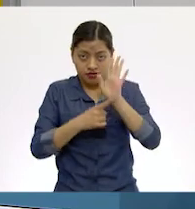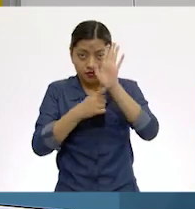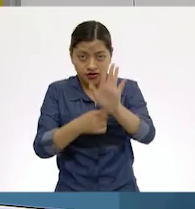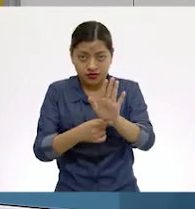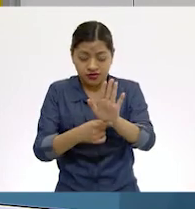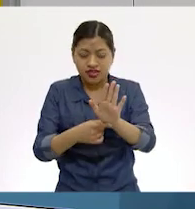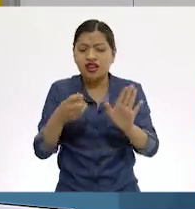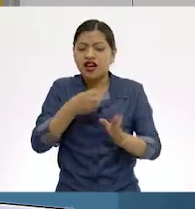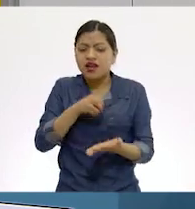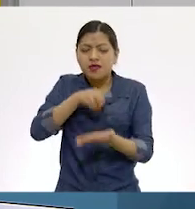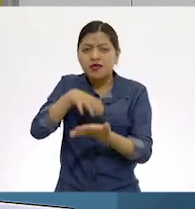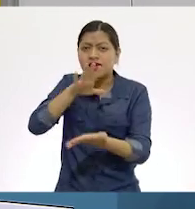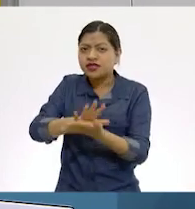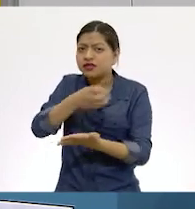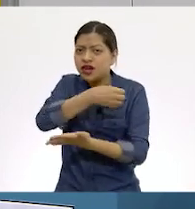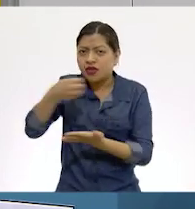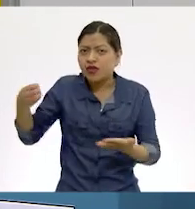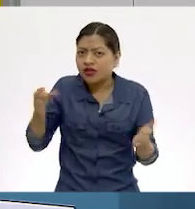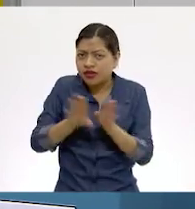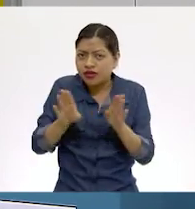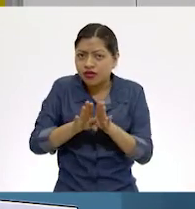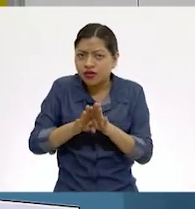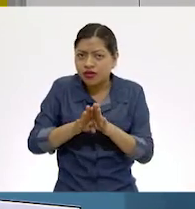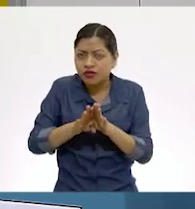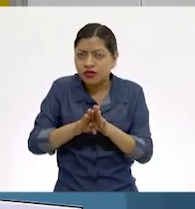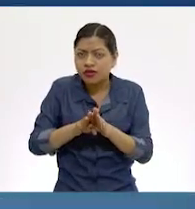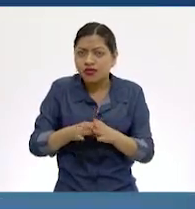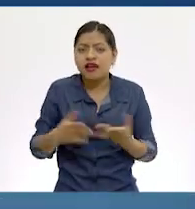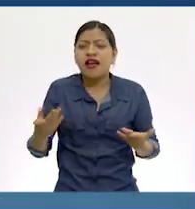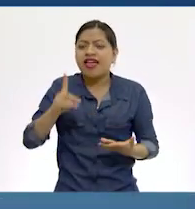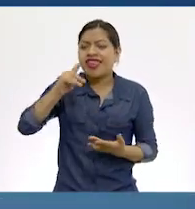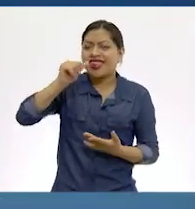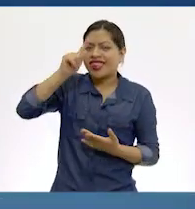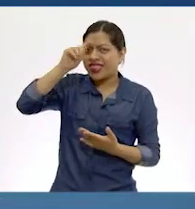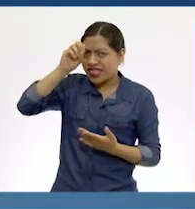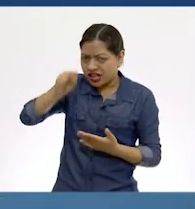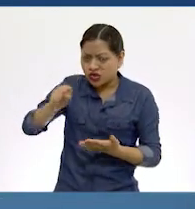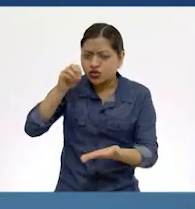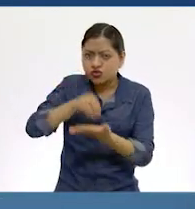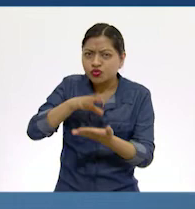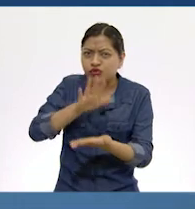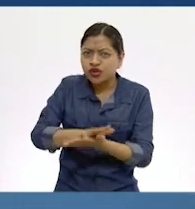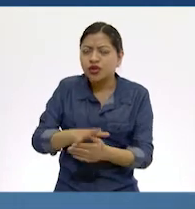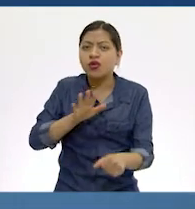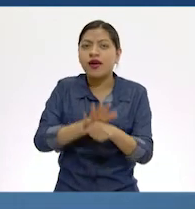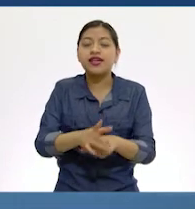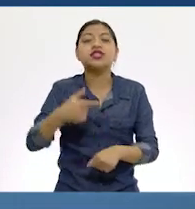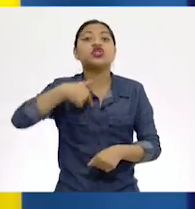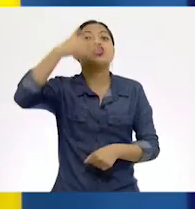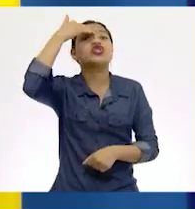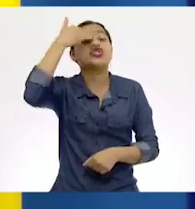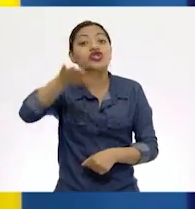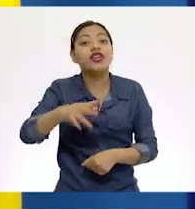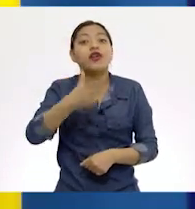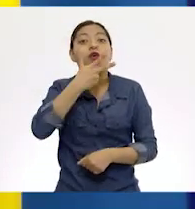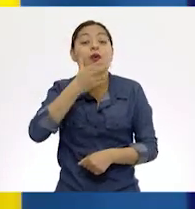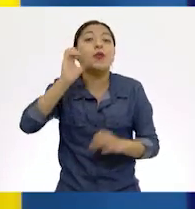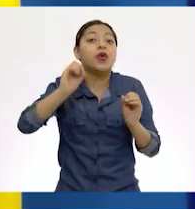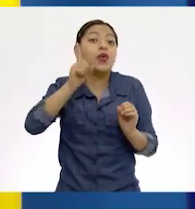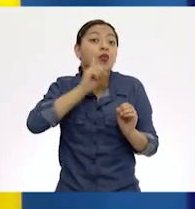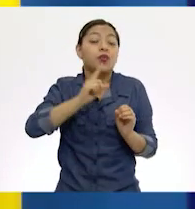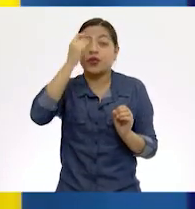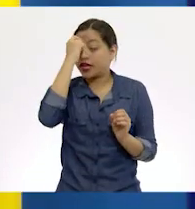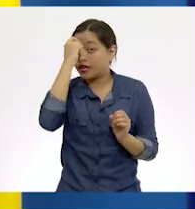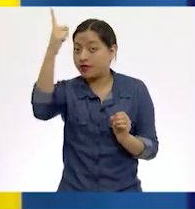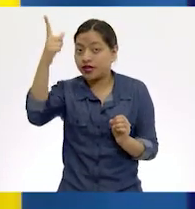faltaría? A ver, recuerden, ¿qué datos serían los indispensables? Ya sé, el autor o la autora. Uh-huh. También